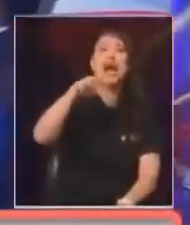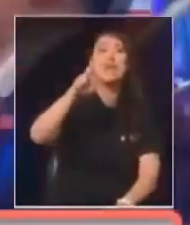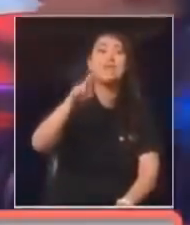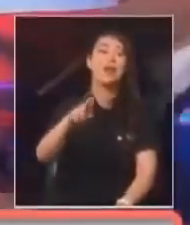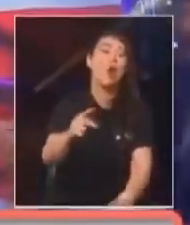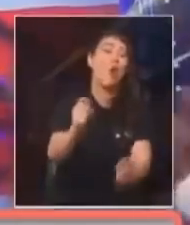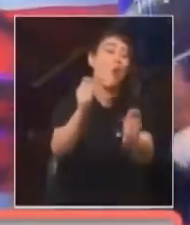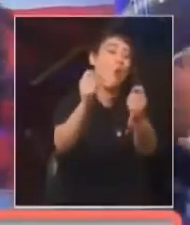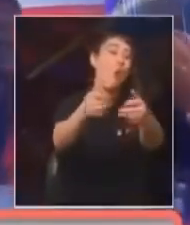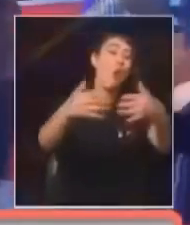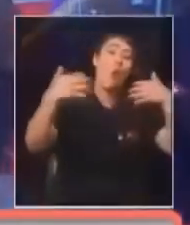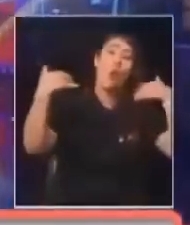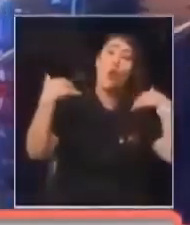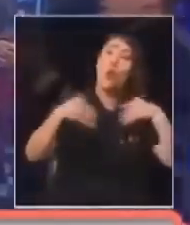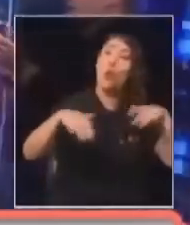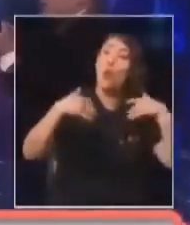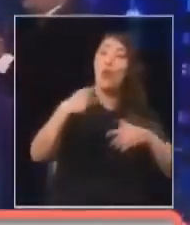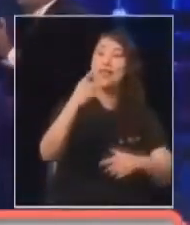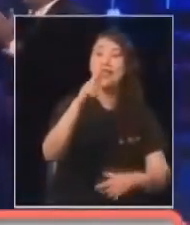Ahora, bueno.